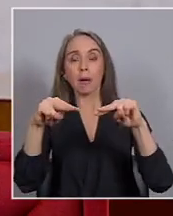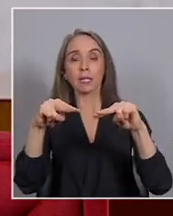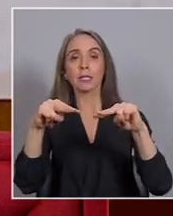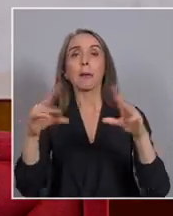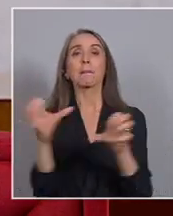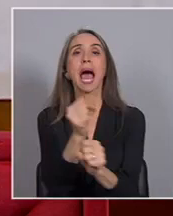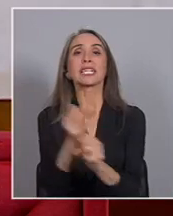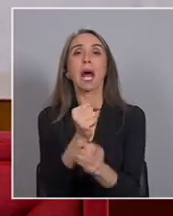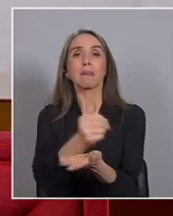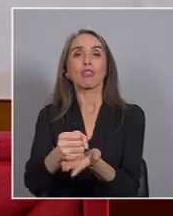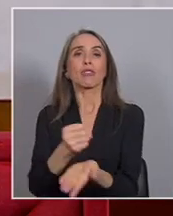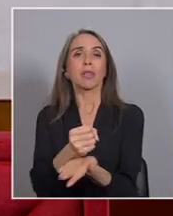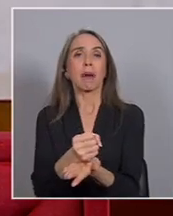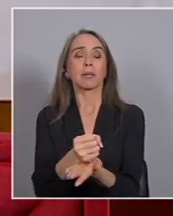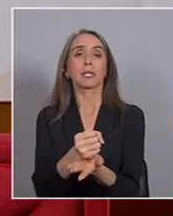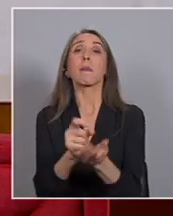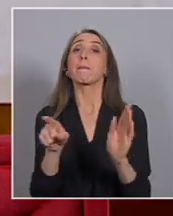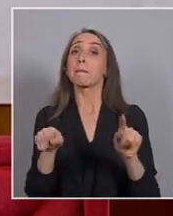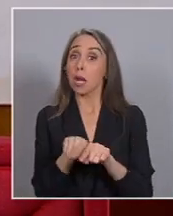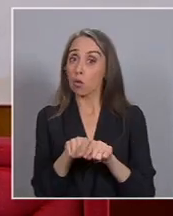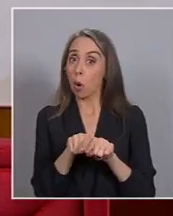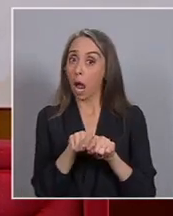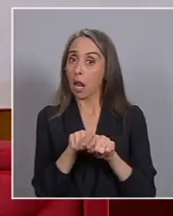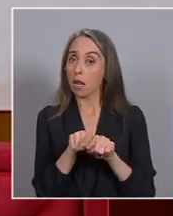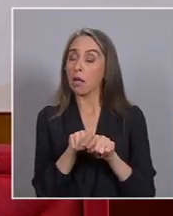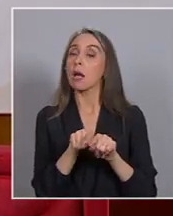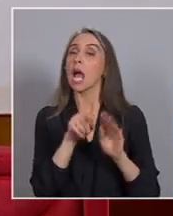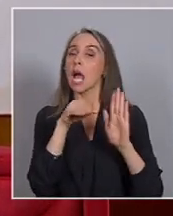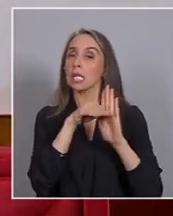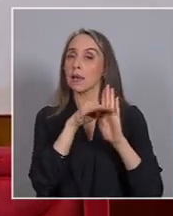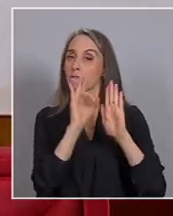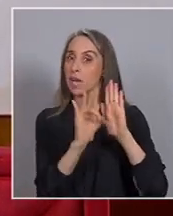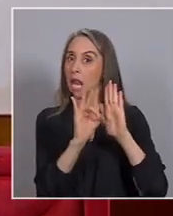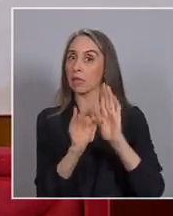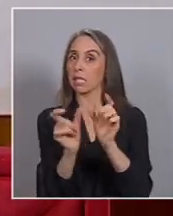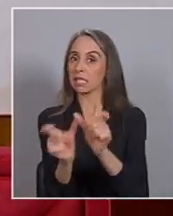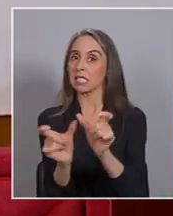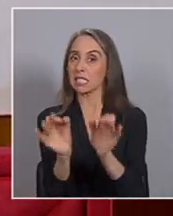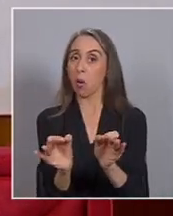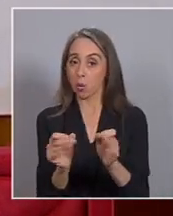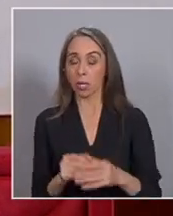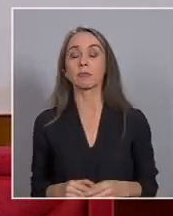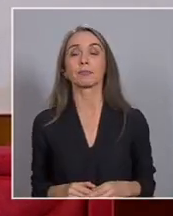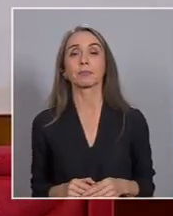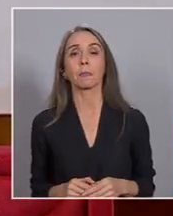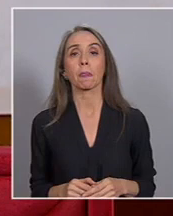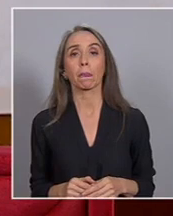más expedito, sin bajar los estándares de seguridad. Ahora,